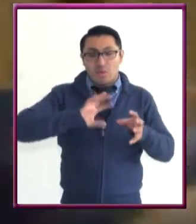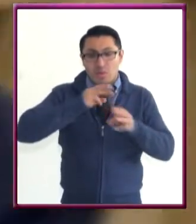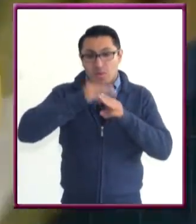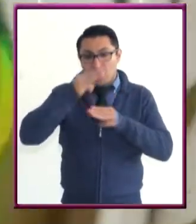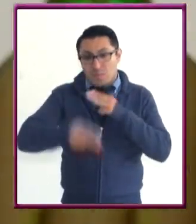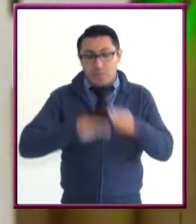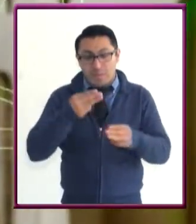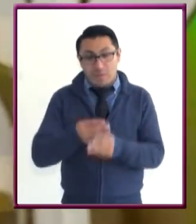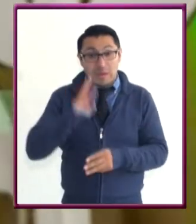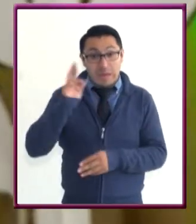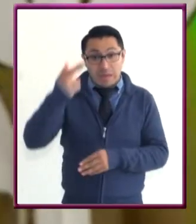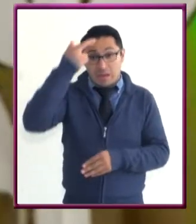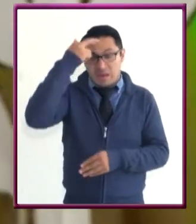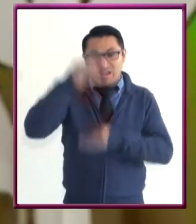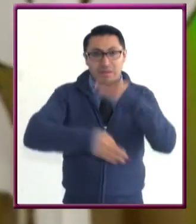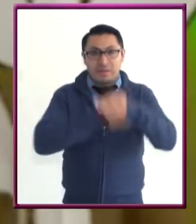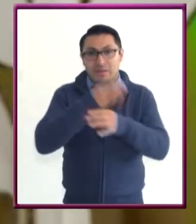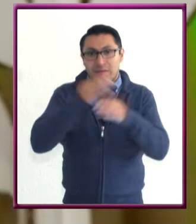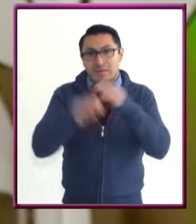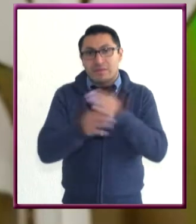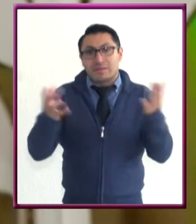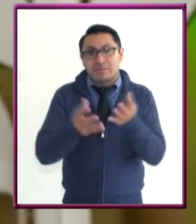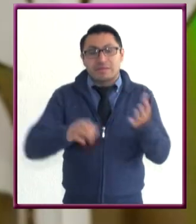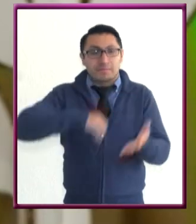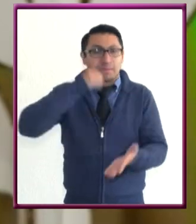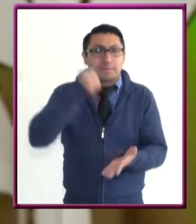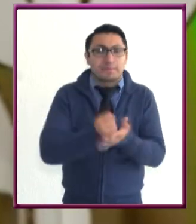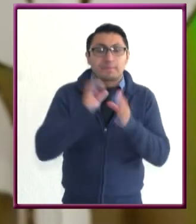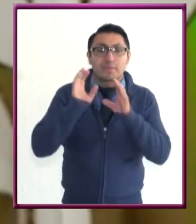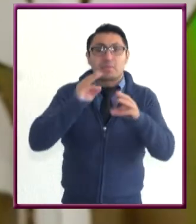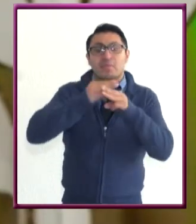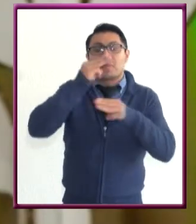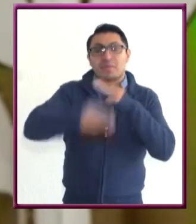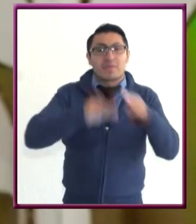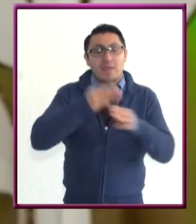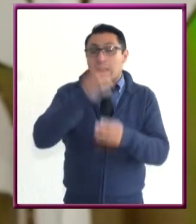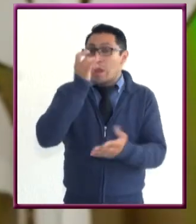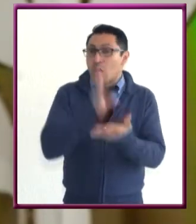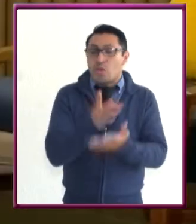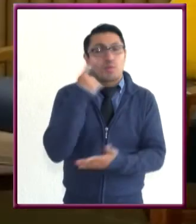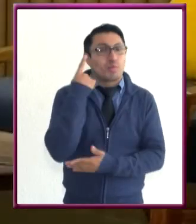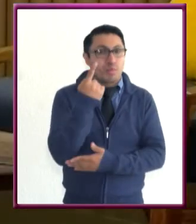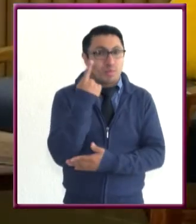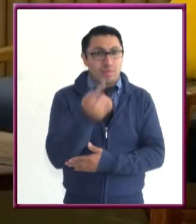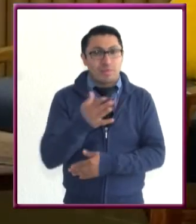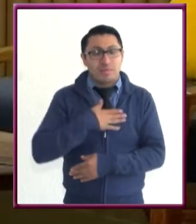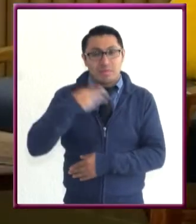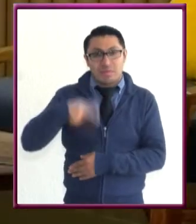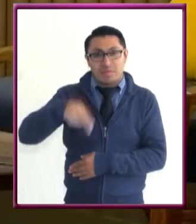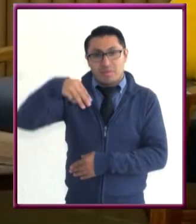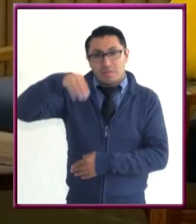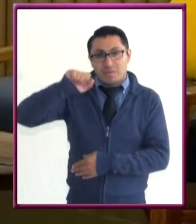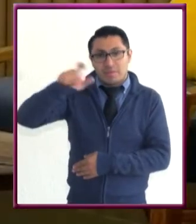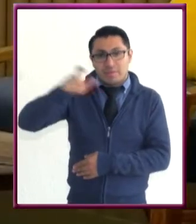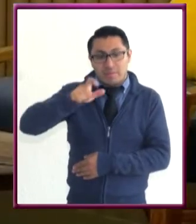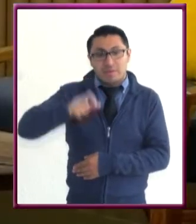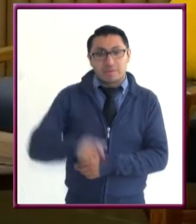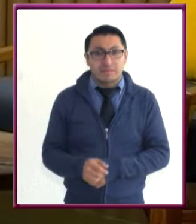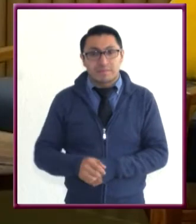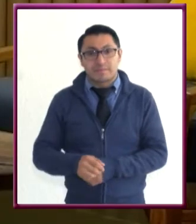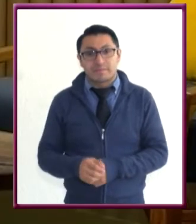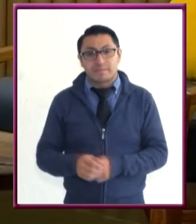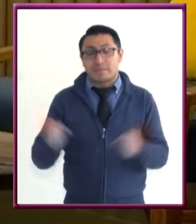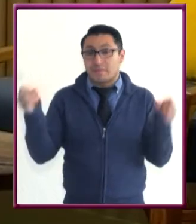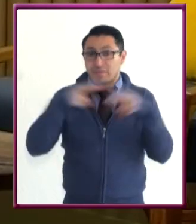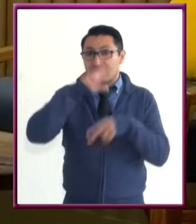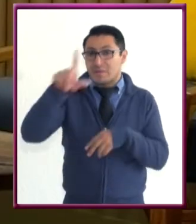nuestro planeta. Recuerda que todo lo que hacemos deja huella. Cuida el planeta, que es el único que tenemos. Yo soy Max Espejel y esto fue